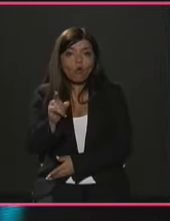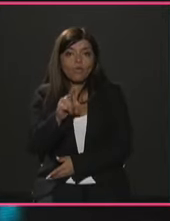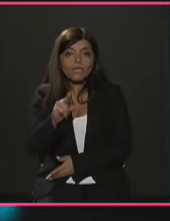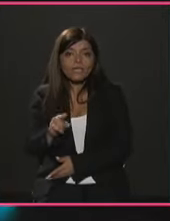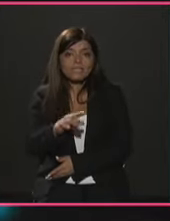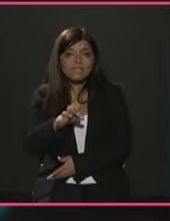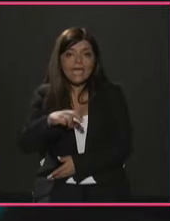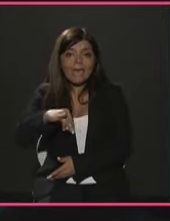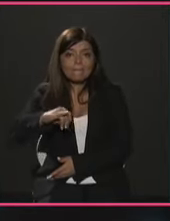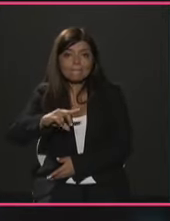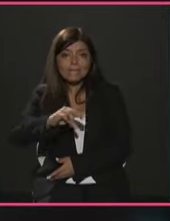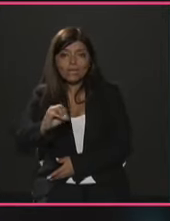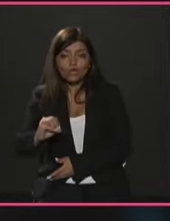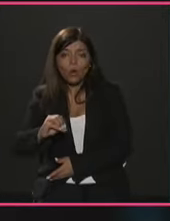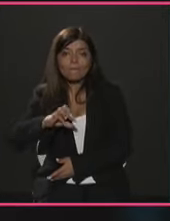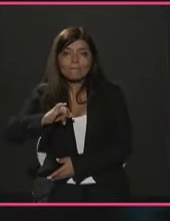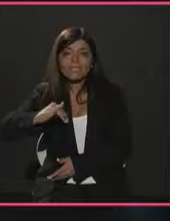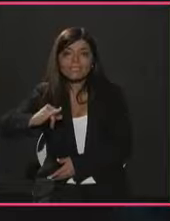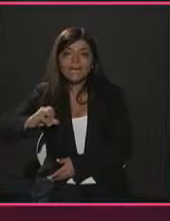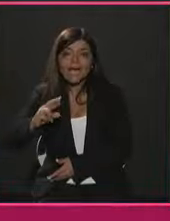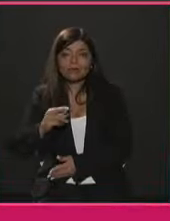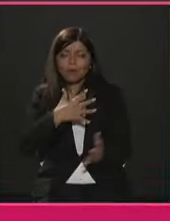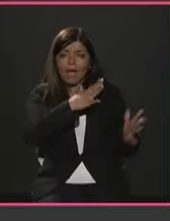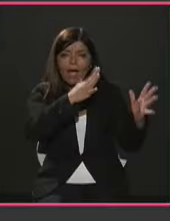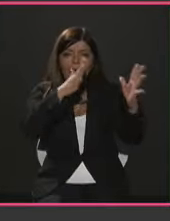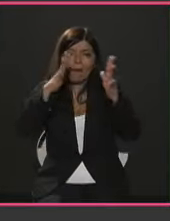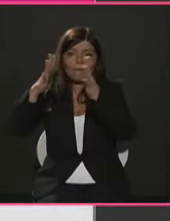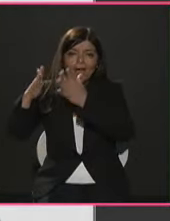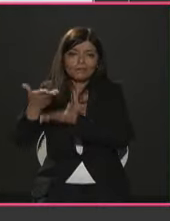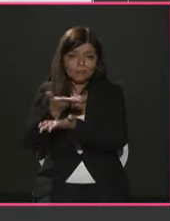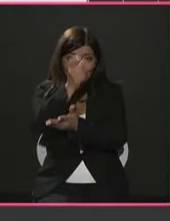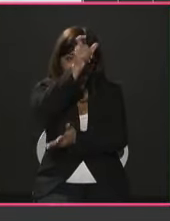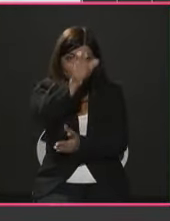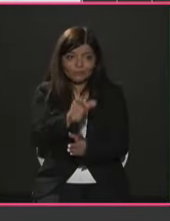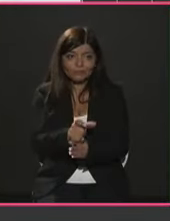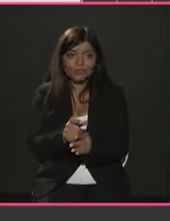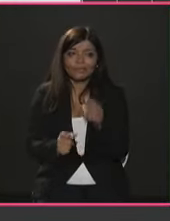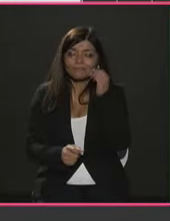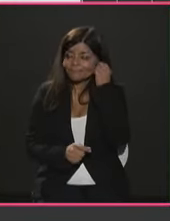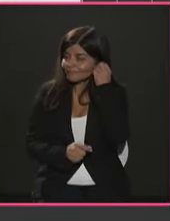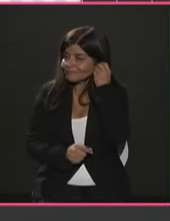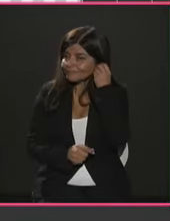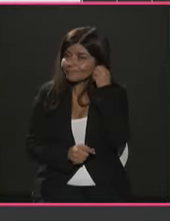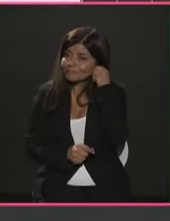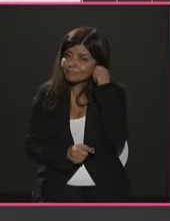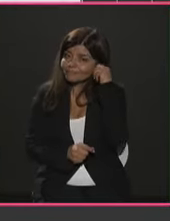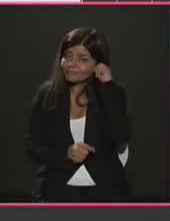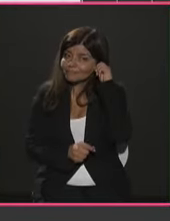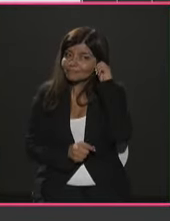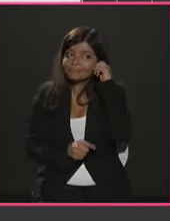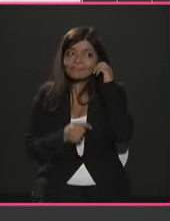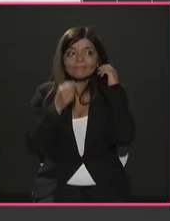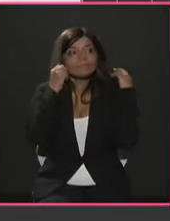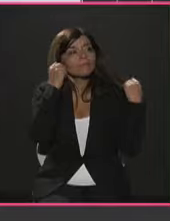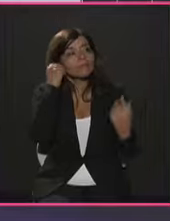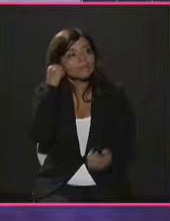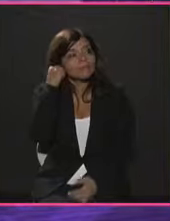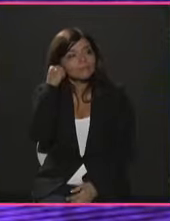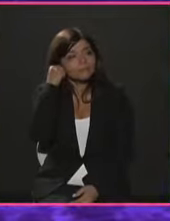Emilio Pizarro un tremendo aplauso para él muy buenas tardes